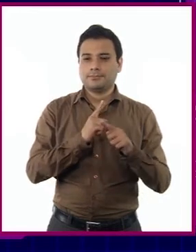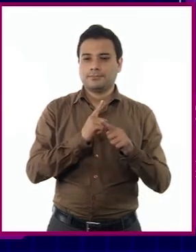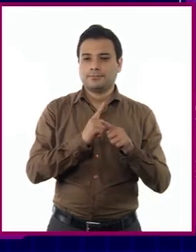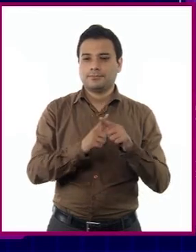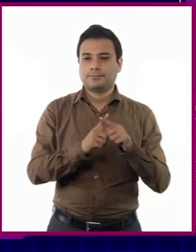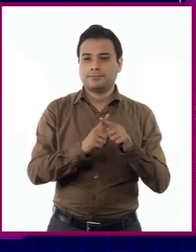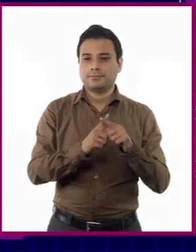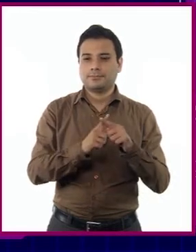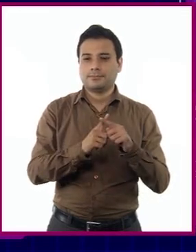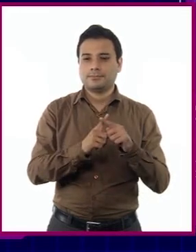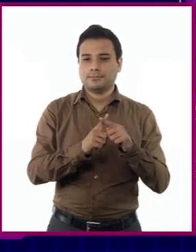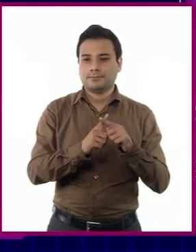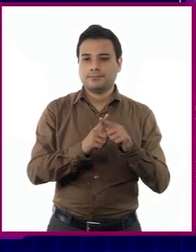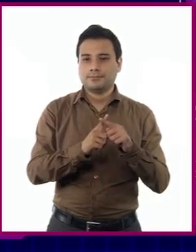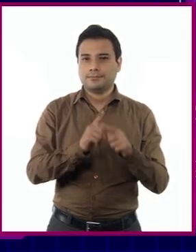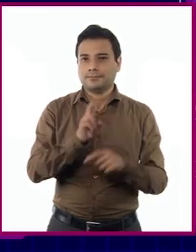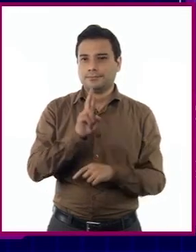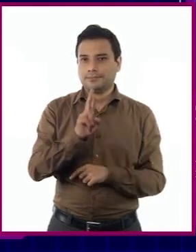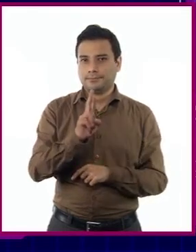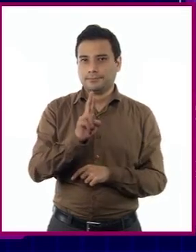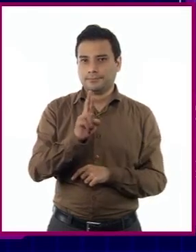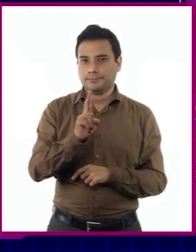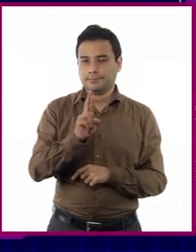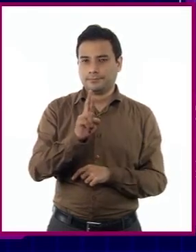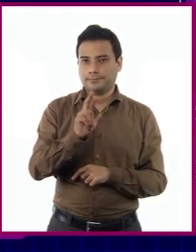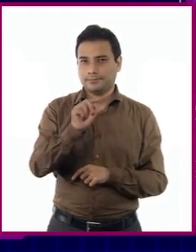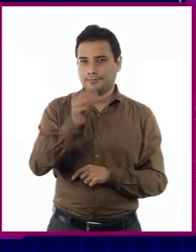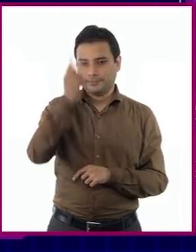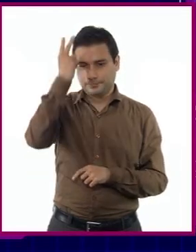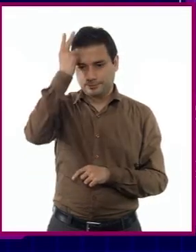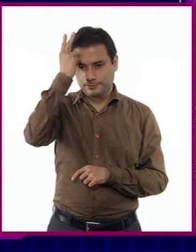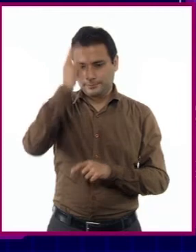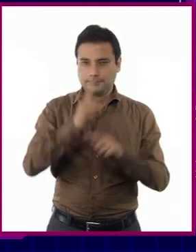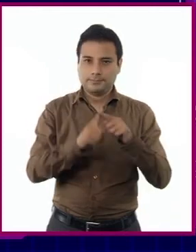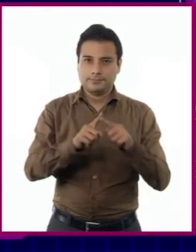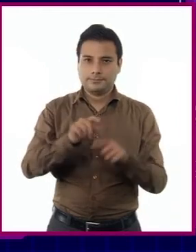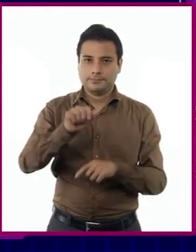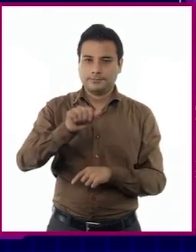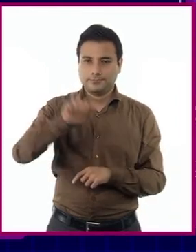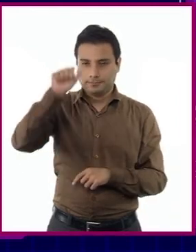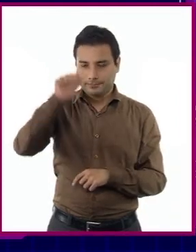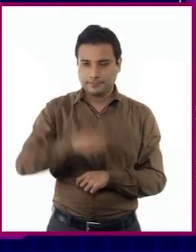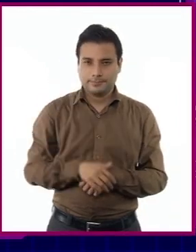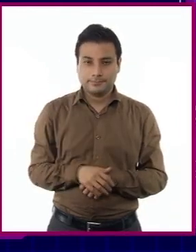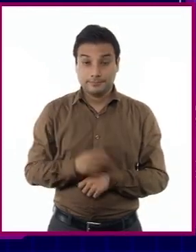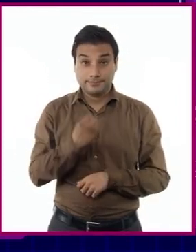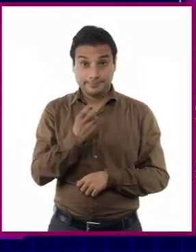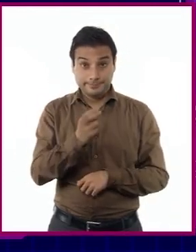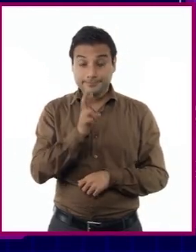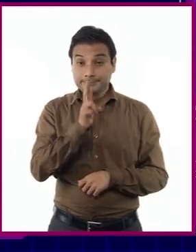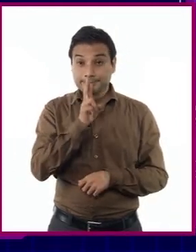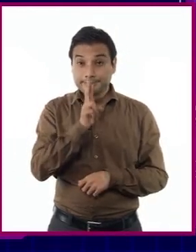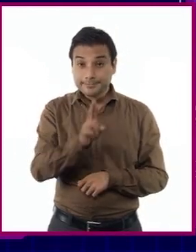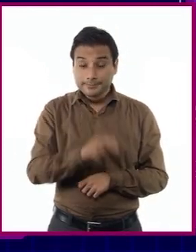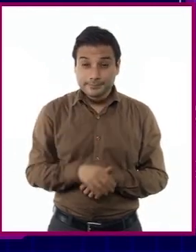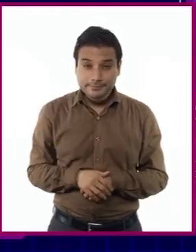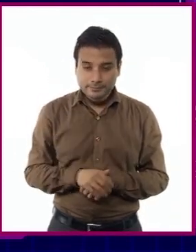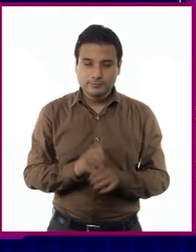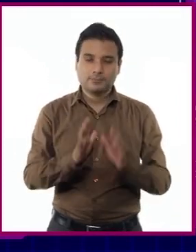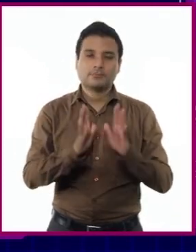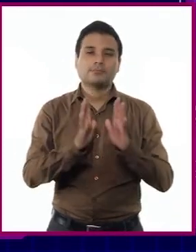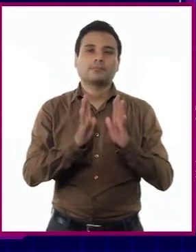al cuadrado por la altura con base en la expresión obtenida se puede concluir